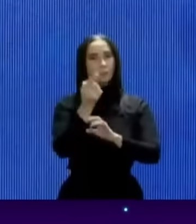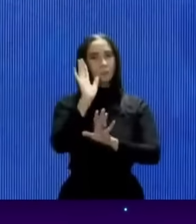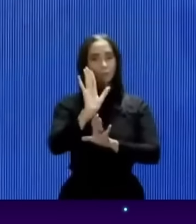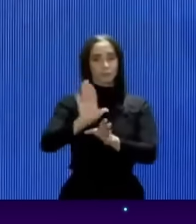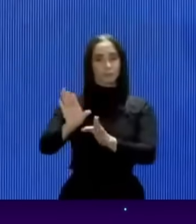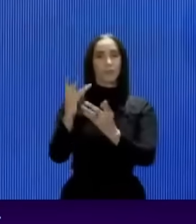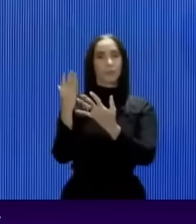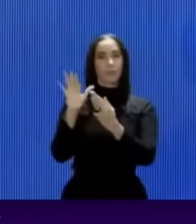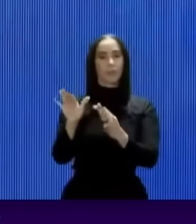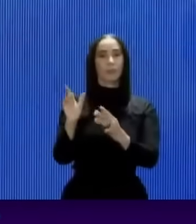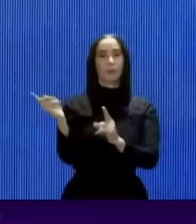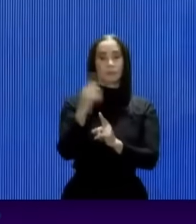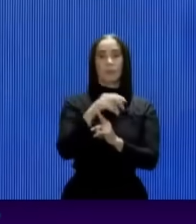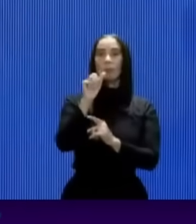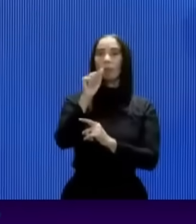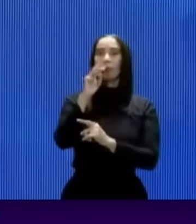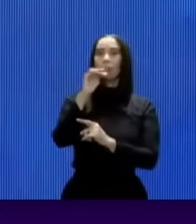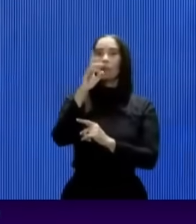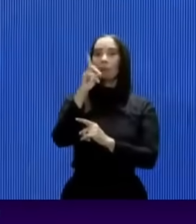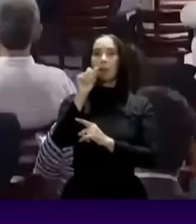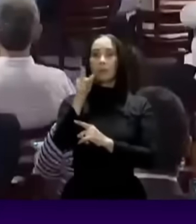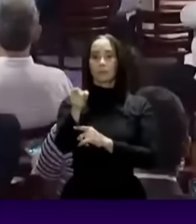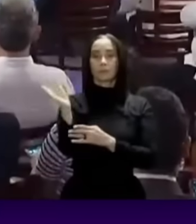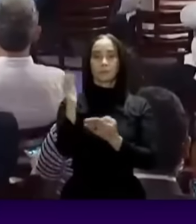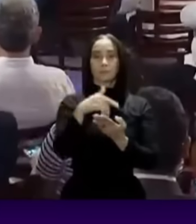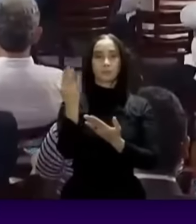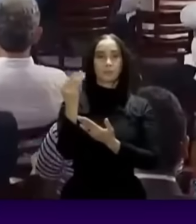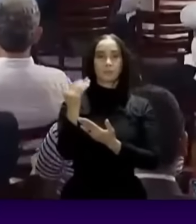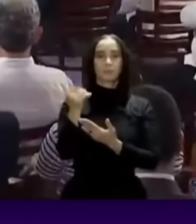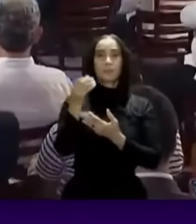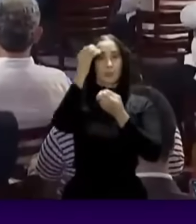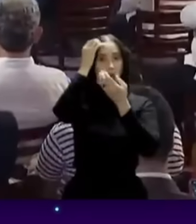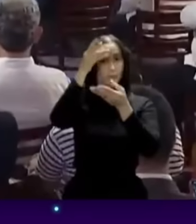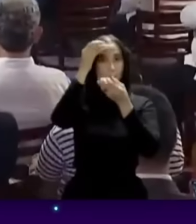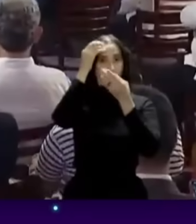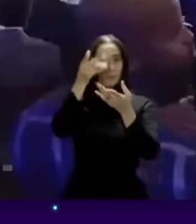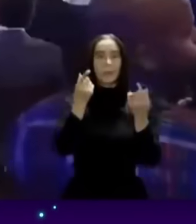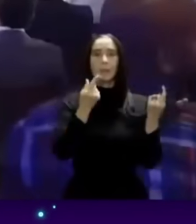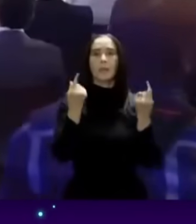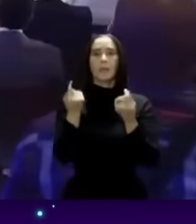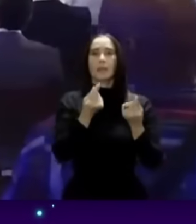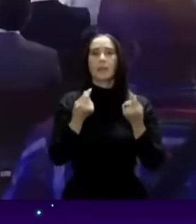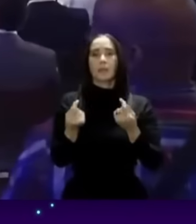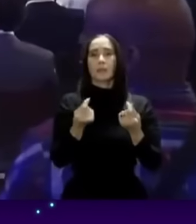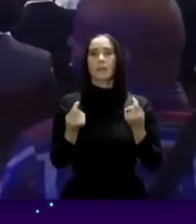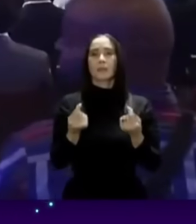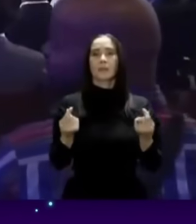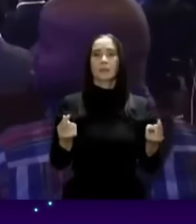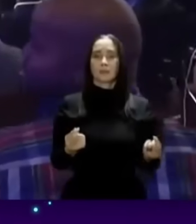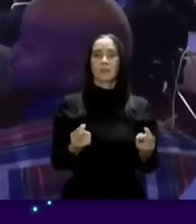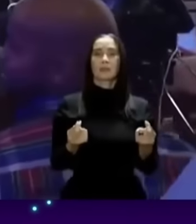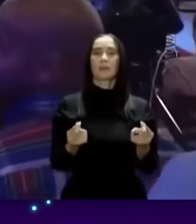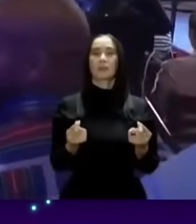sobre Si puede venir Olmedo a informar lo que vamos a hacer